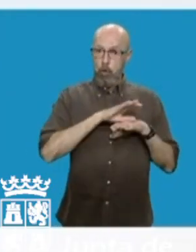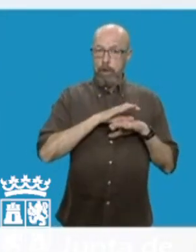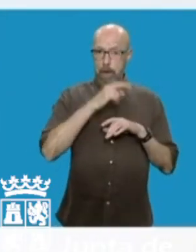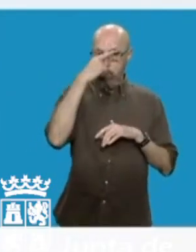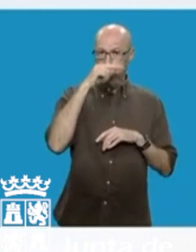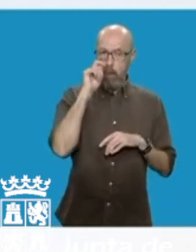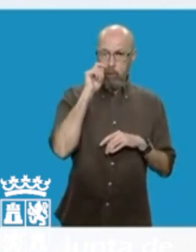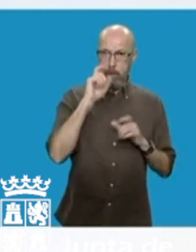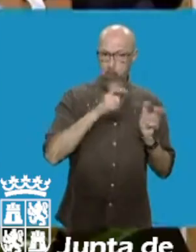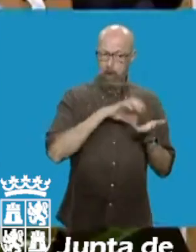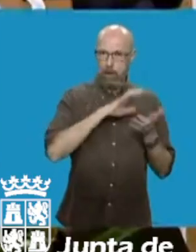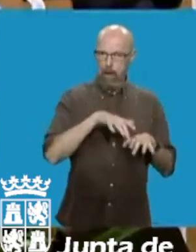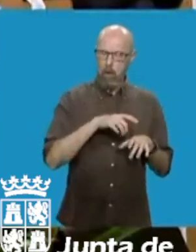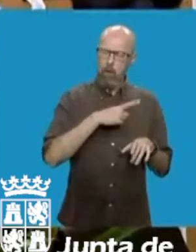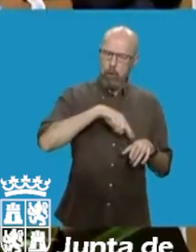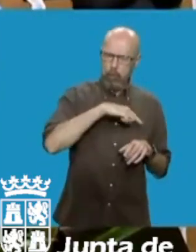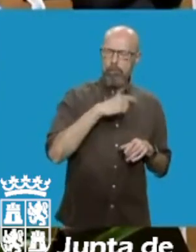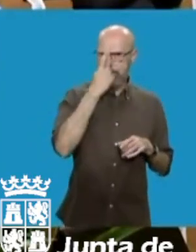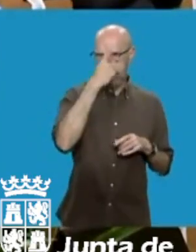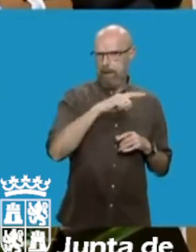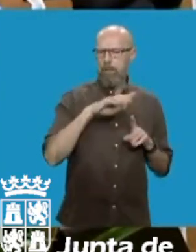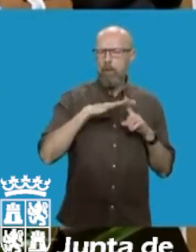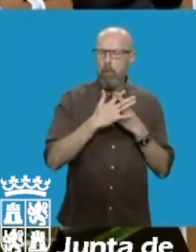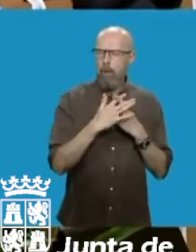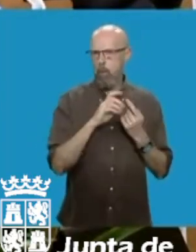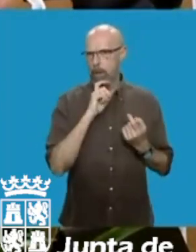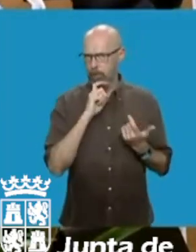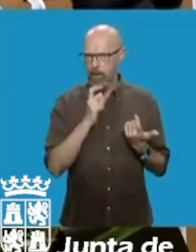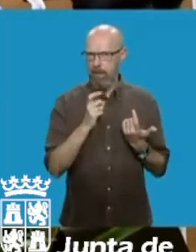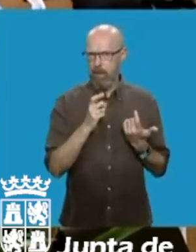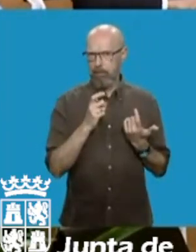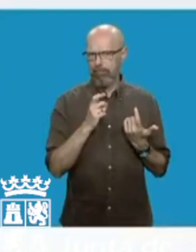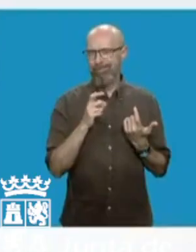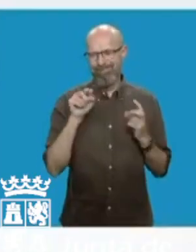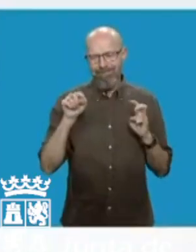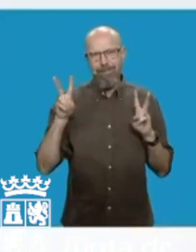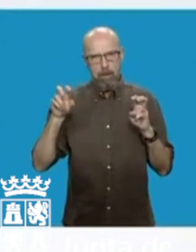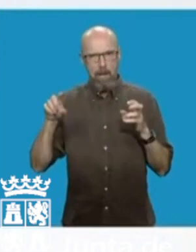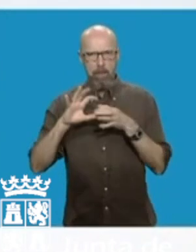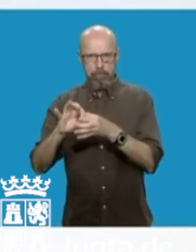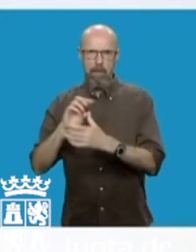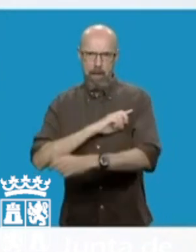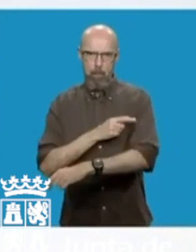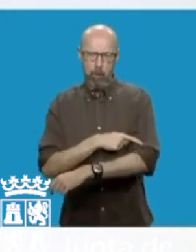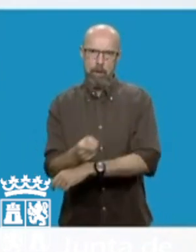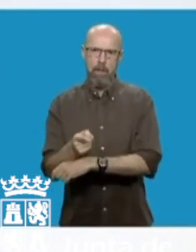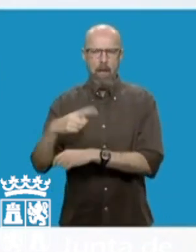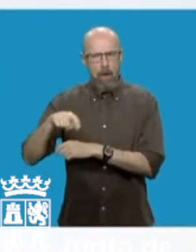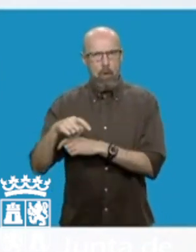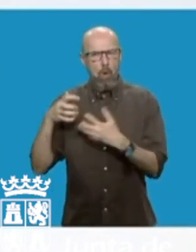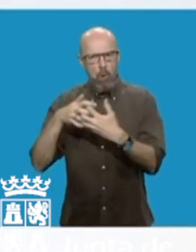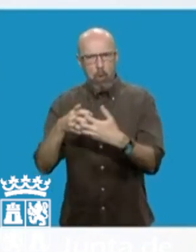Junta de Castilla y León hemos sido conscientes de esta complicada situación que le ha tocado vivir al deporte, compitiendo y luchando frente a la